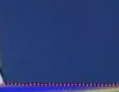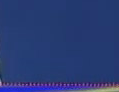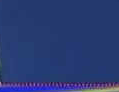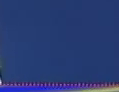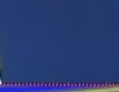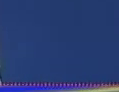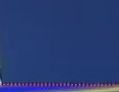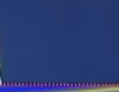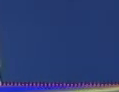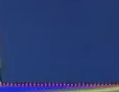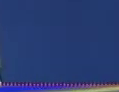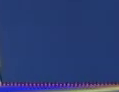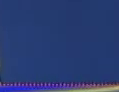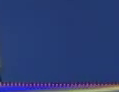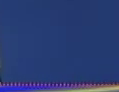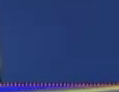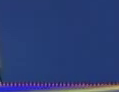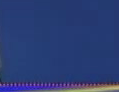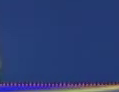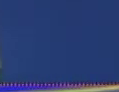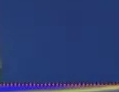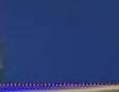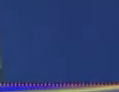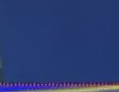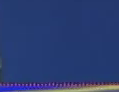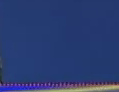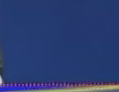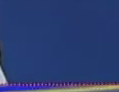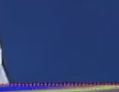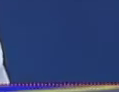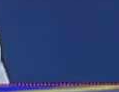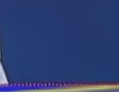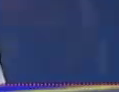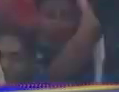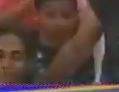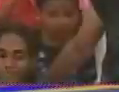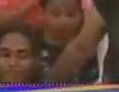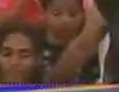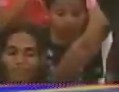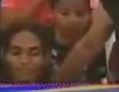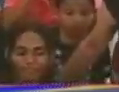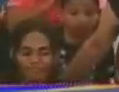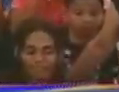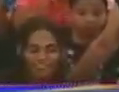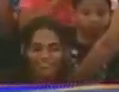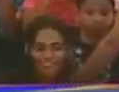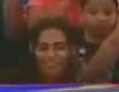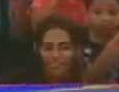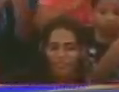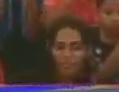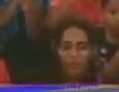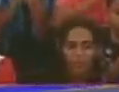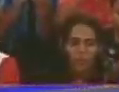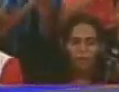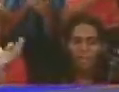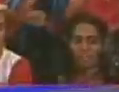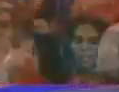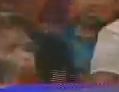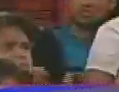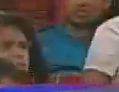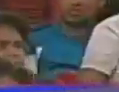regiones más chavistas de Venezuela, sin duda alguna. Quiero decirle que este